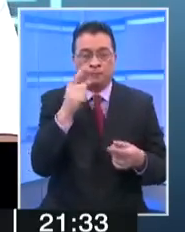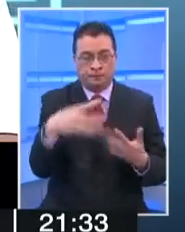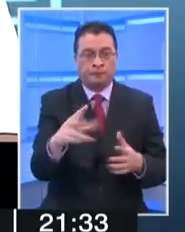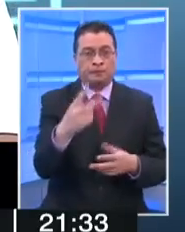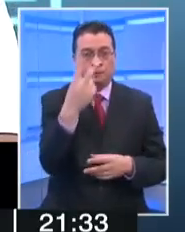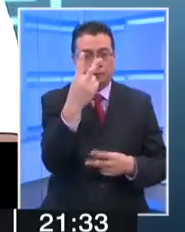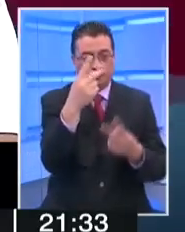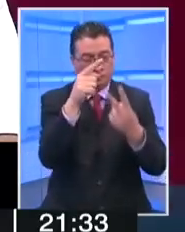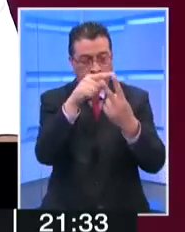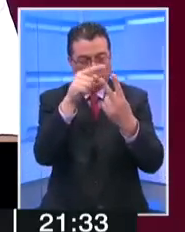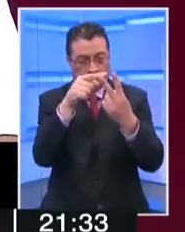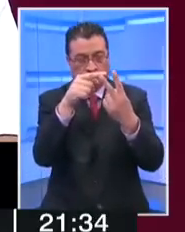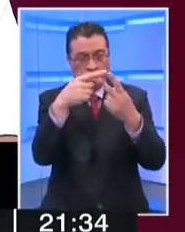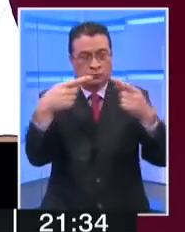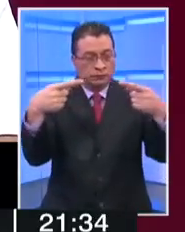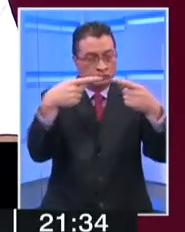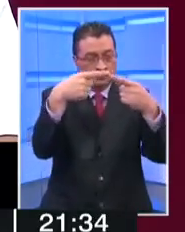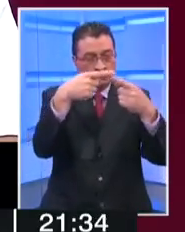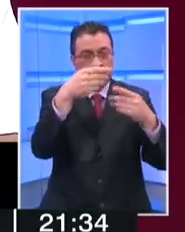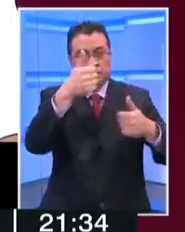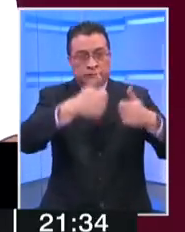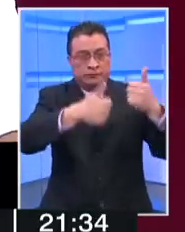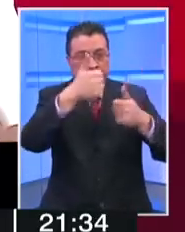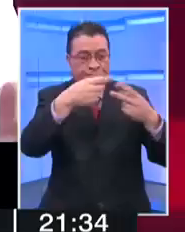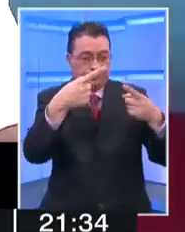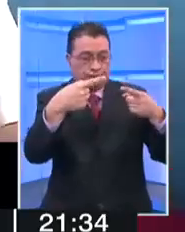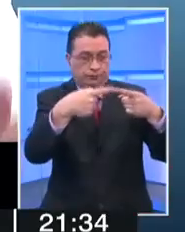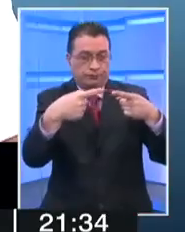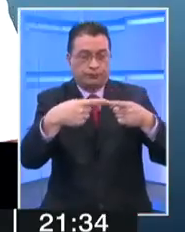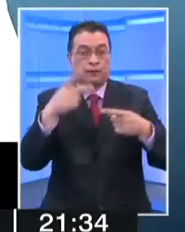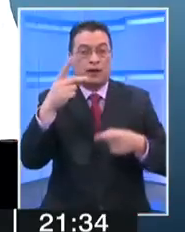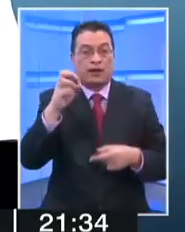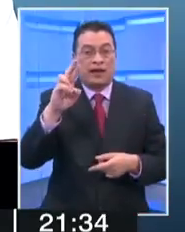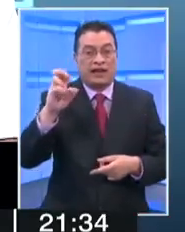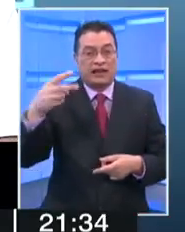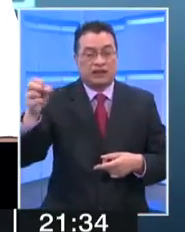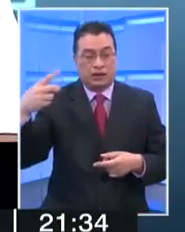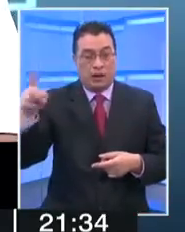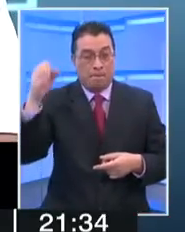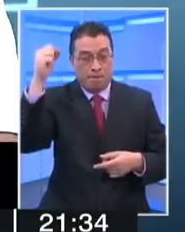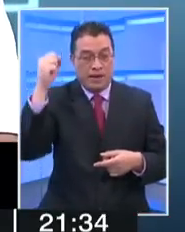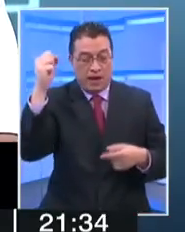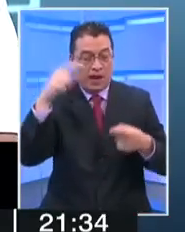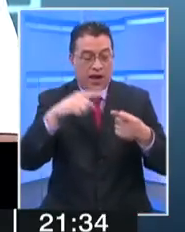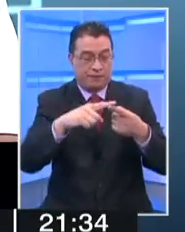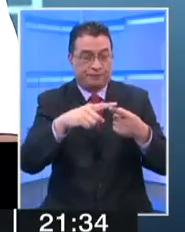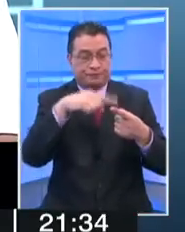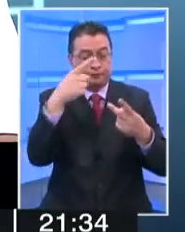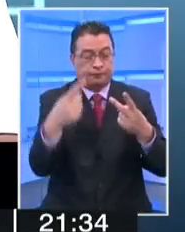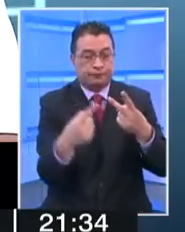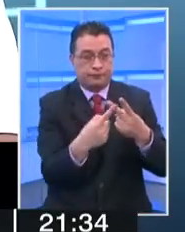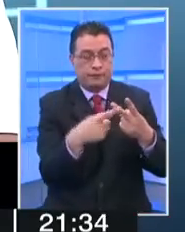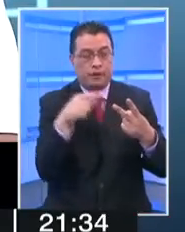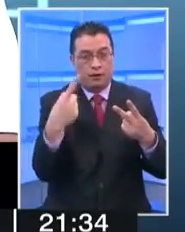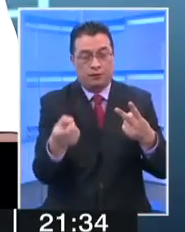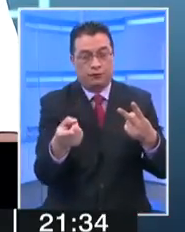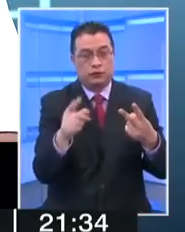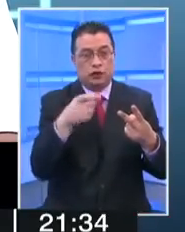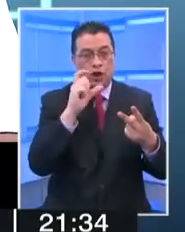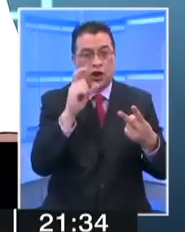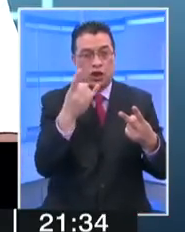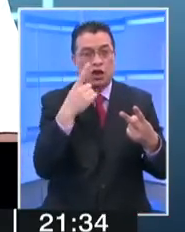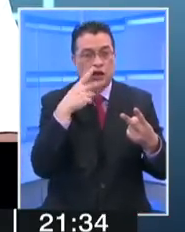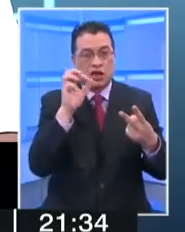dos contendores en competencia la derecha sin duda Piñera por centro izquierda